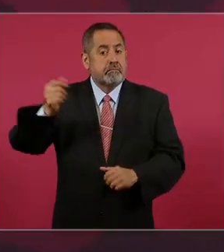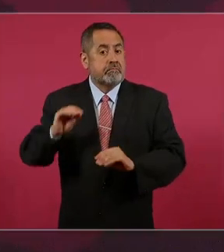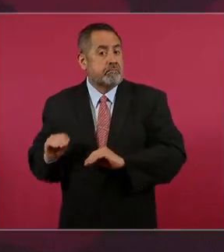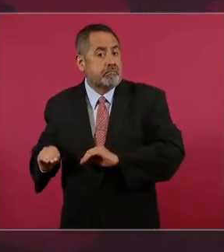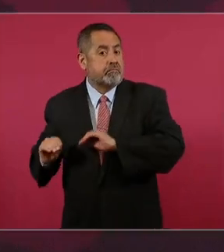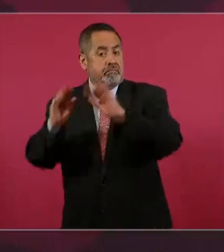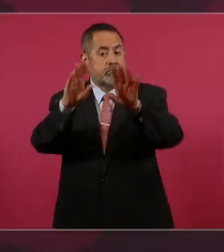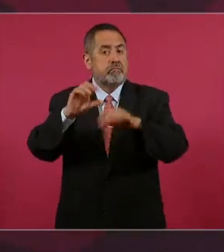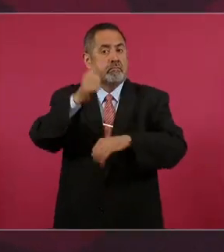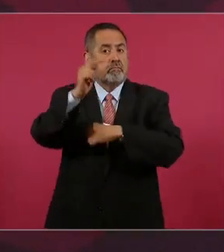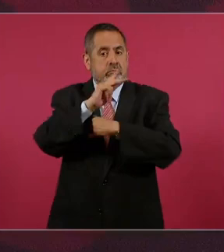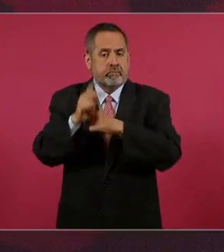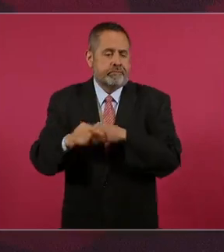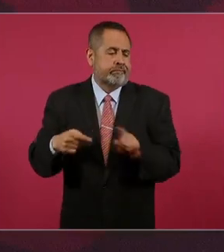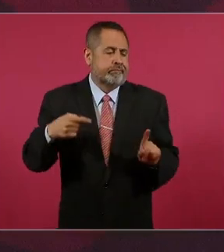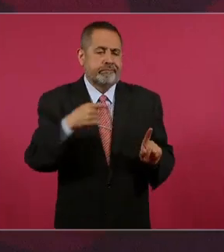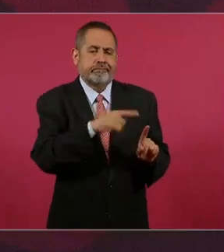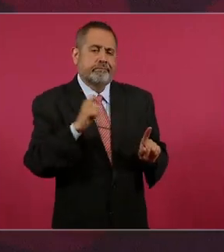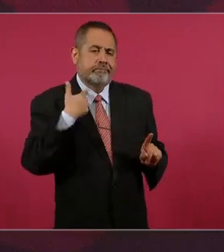cuando dominaban